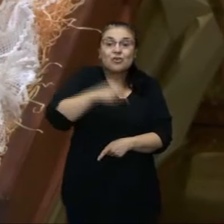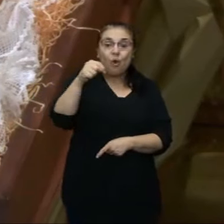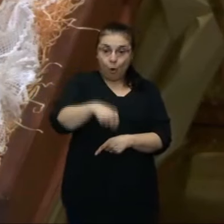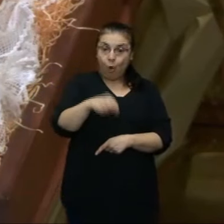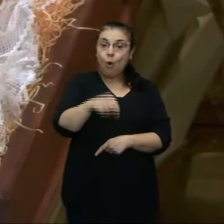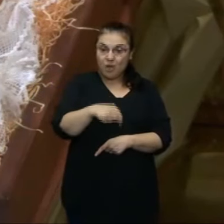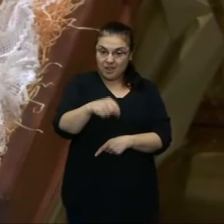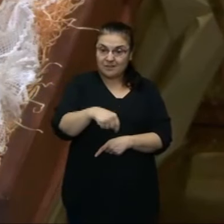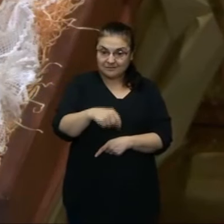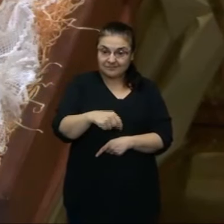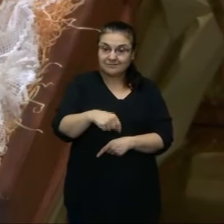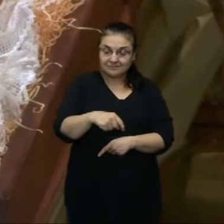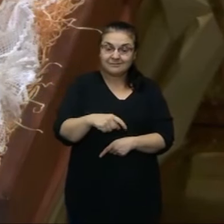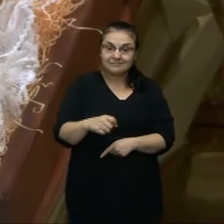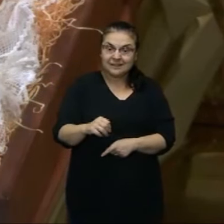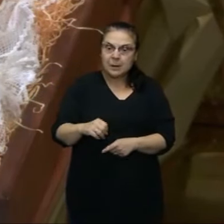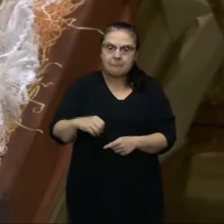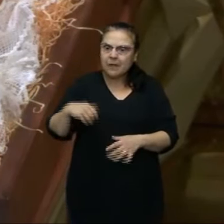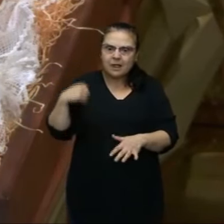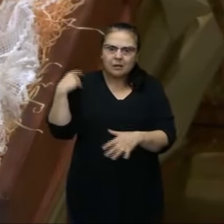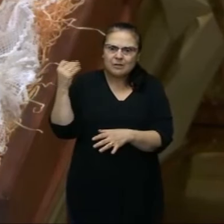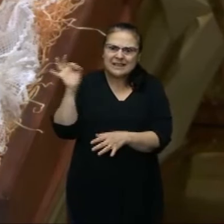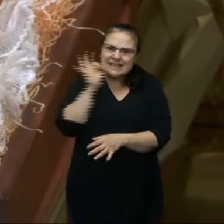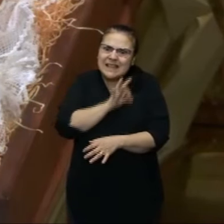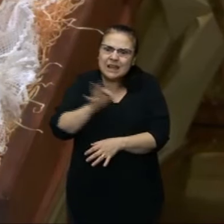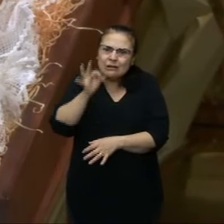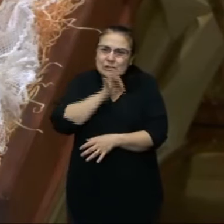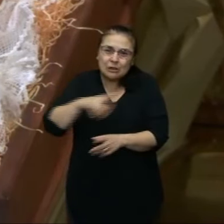más de 20 siglos después de su llegada?